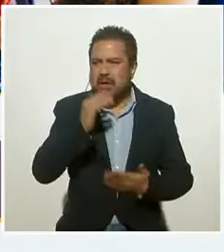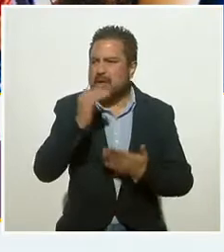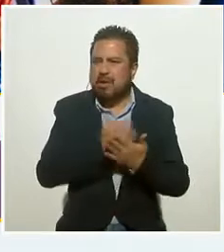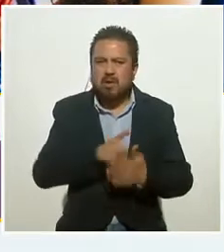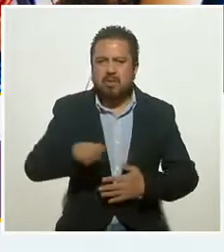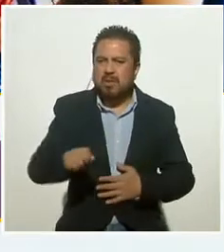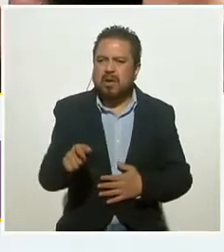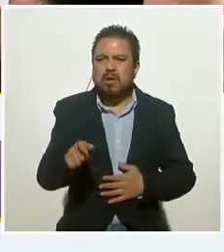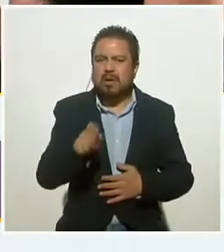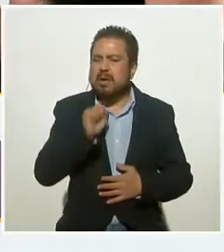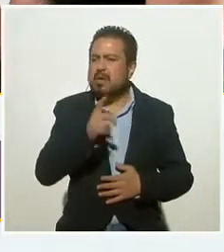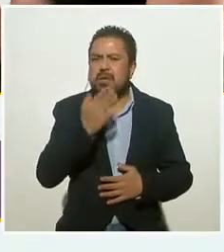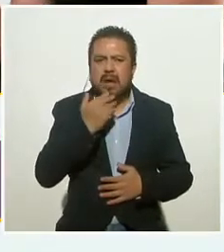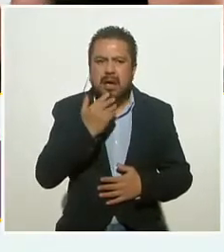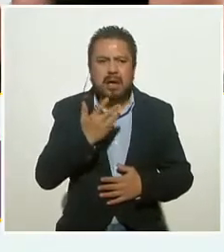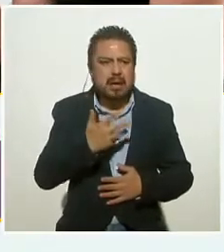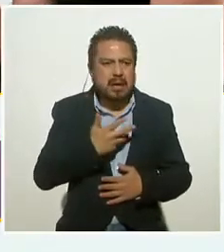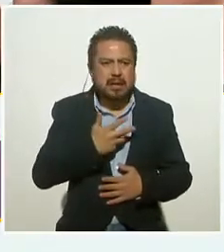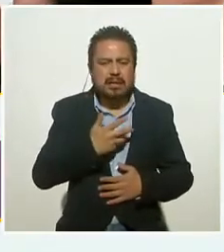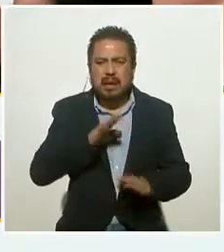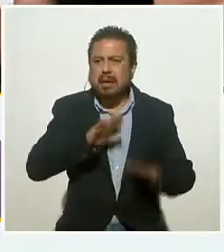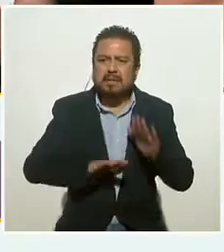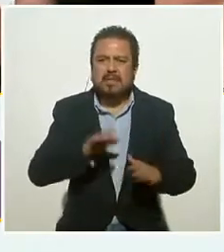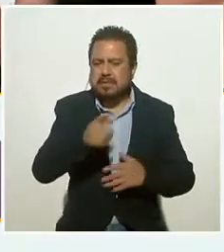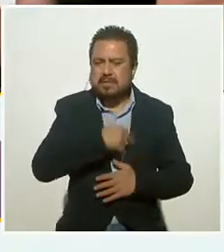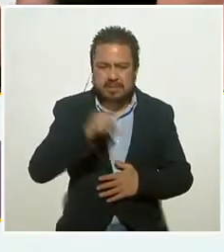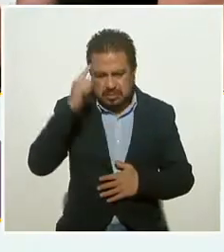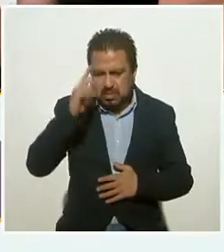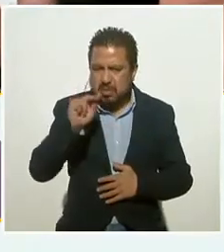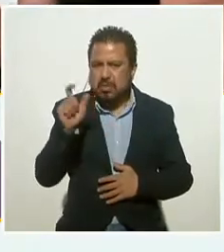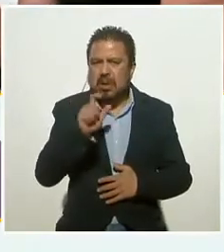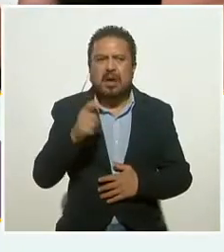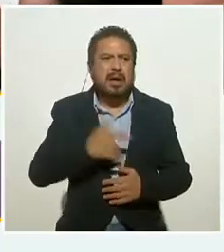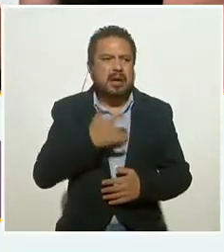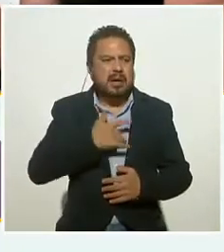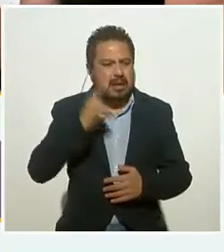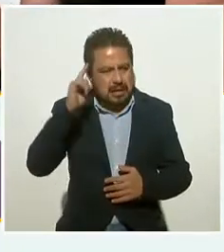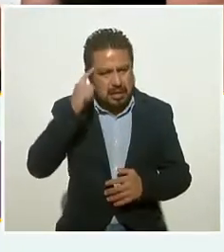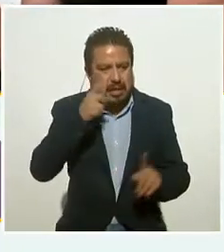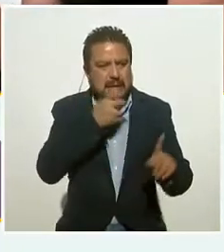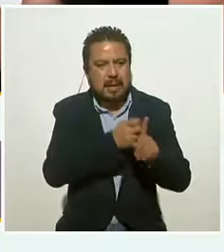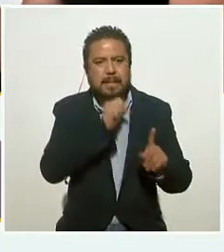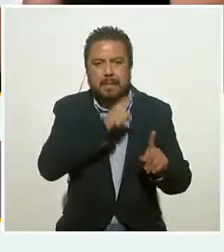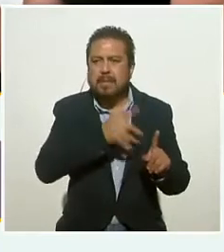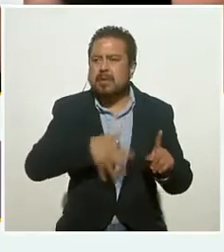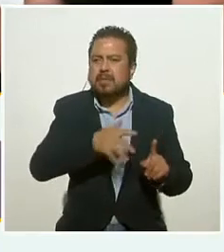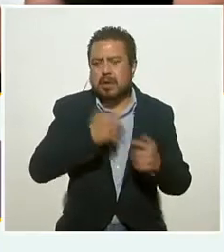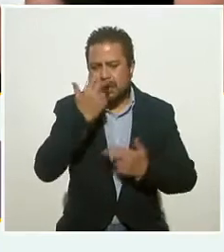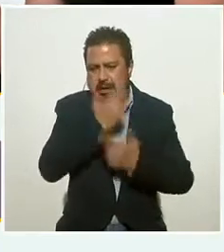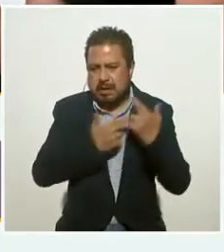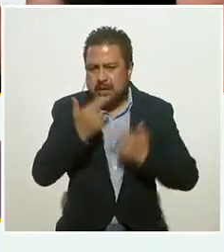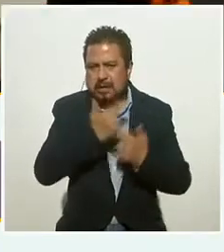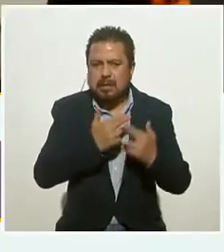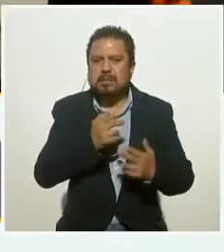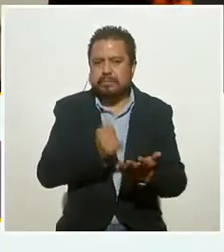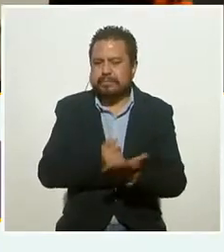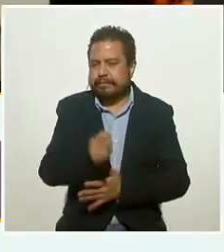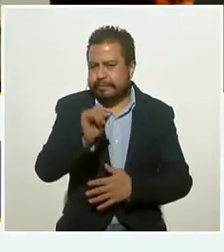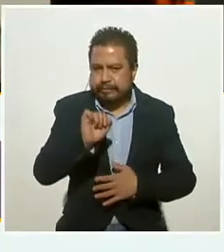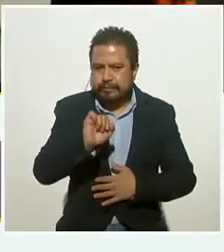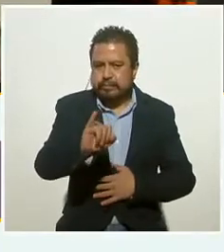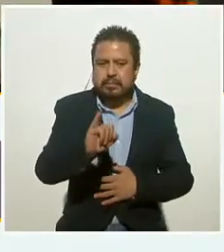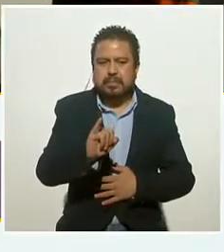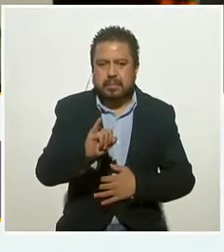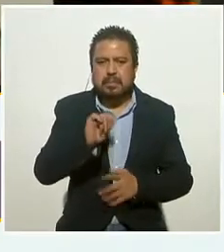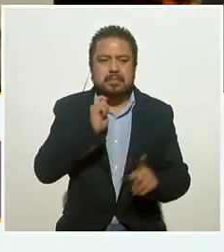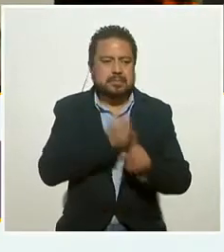volumen, sino que no exista. Entonces, a veces no se enojan cuando deben de enojarse, también ahí hay que buscar la regulación. Definitivamente. O